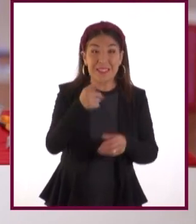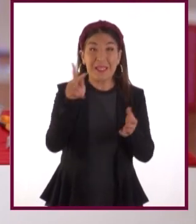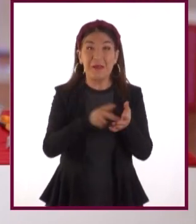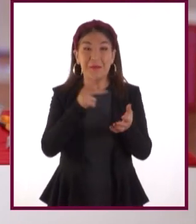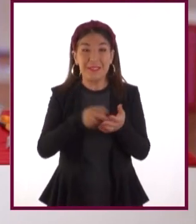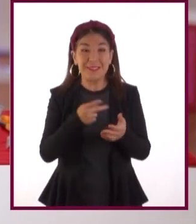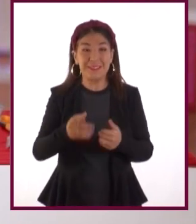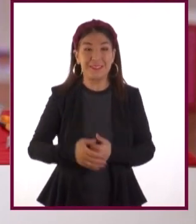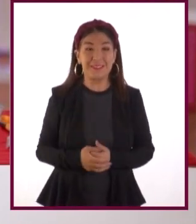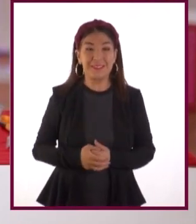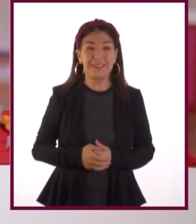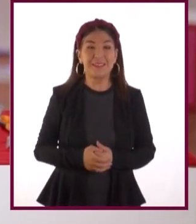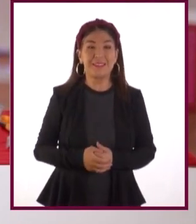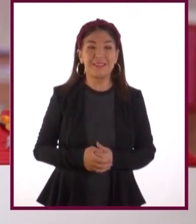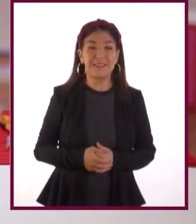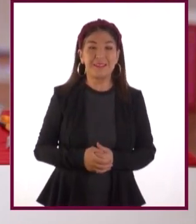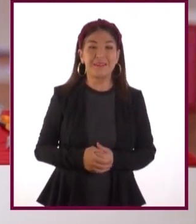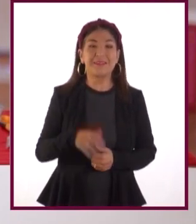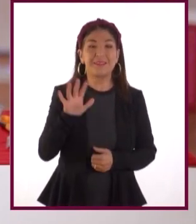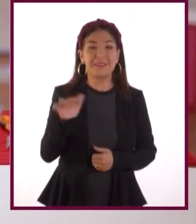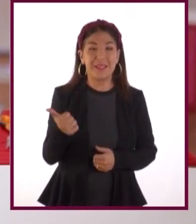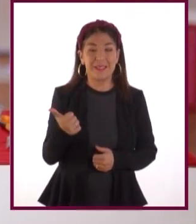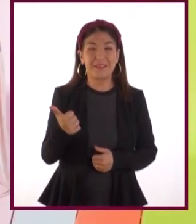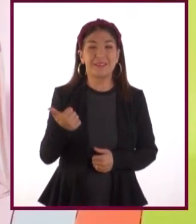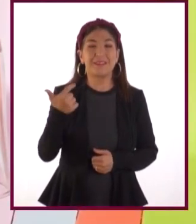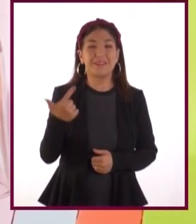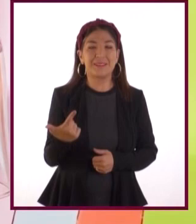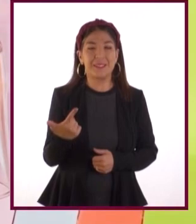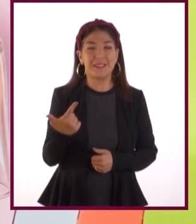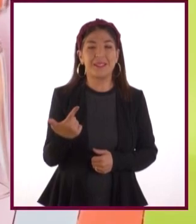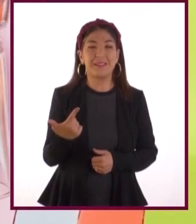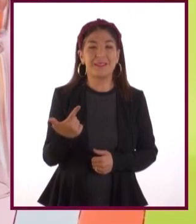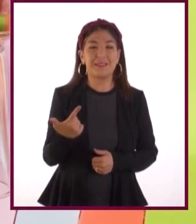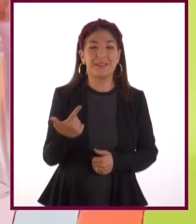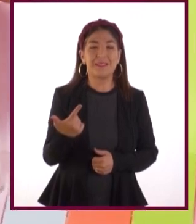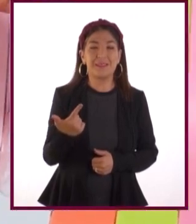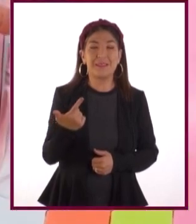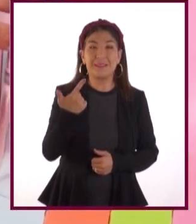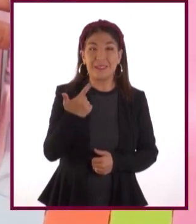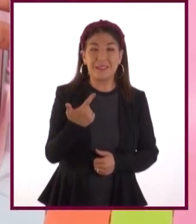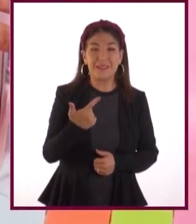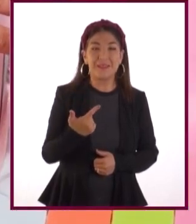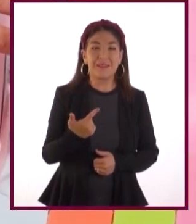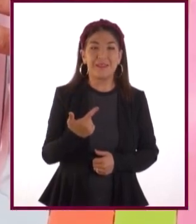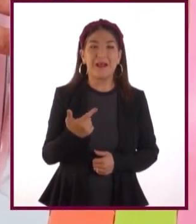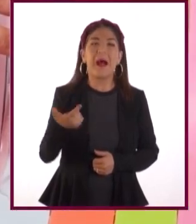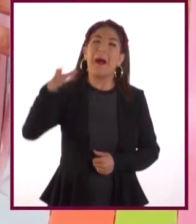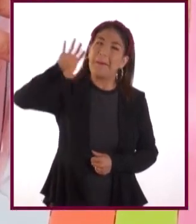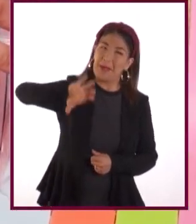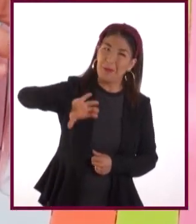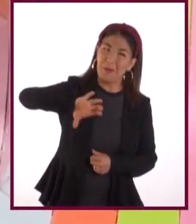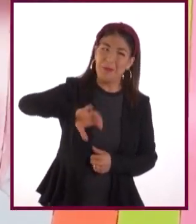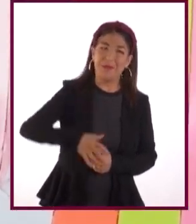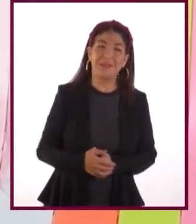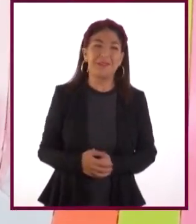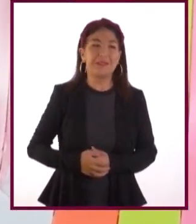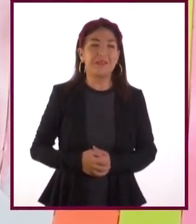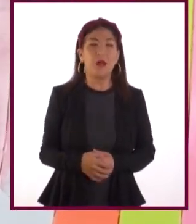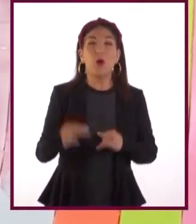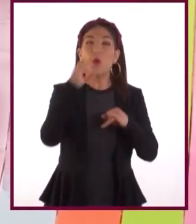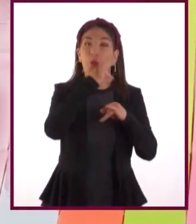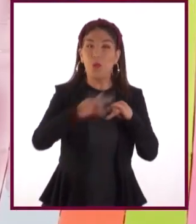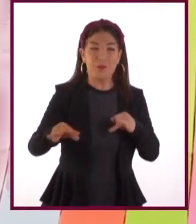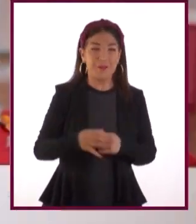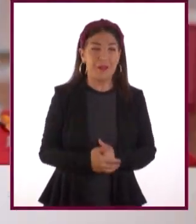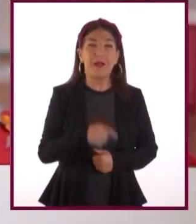lo muevo 7 veces. 1, 2, 3, 4, 5, 6, 7 y lo